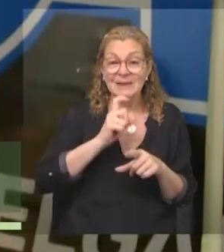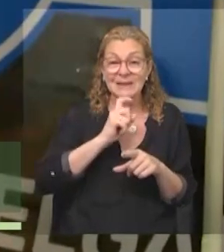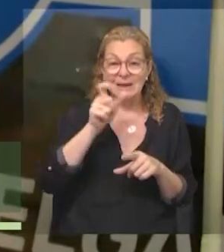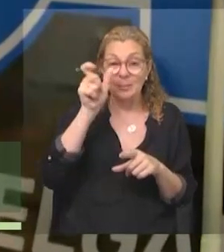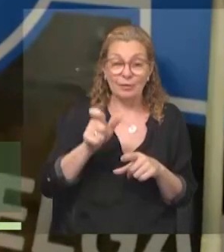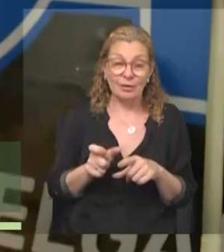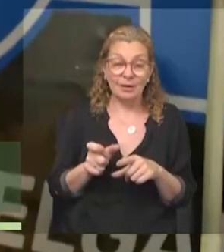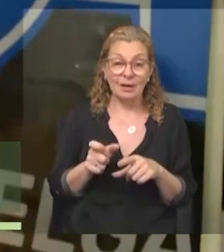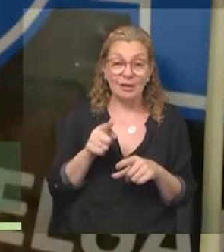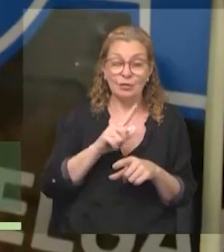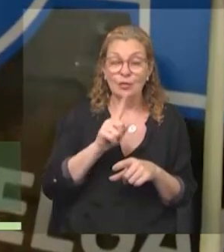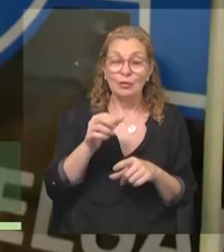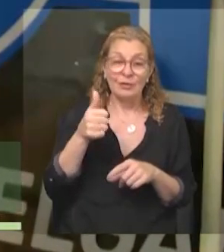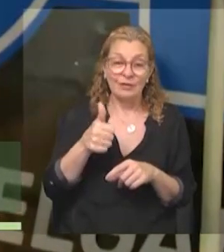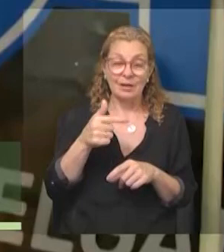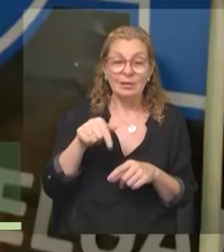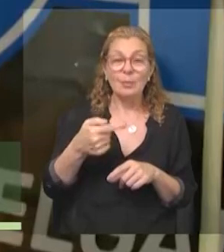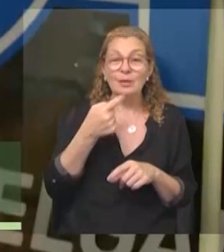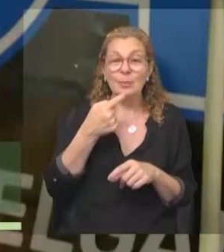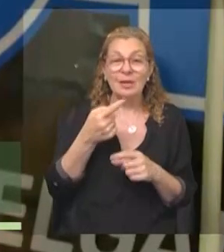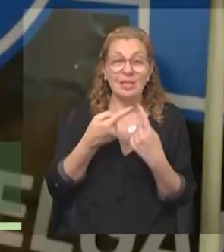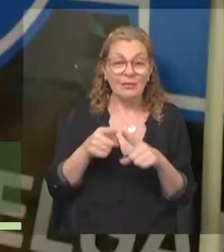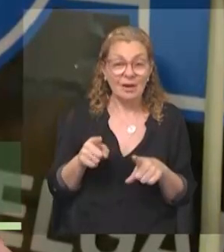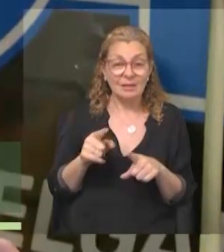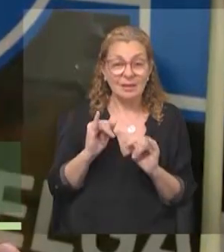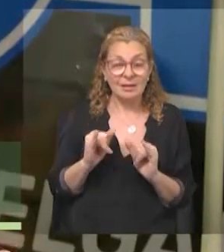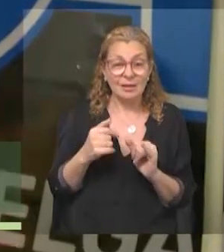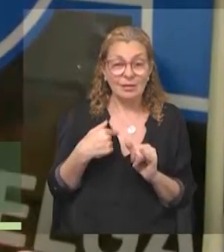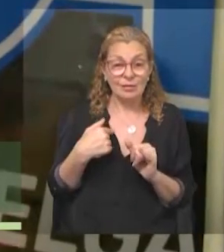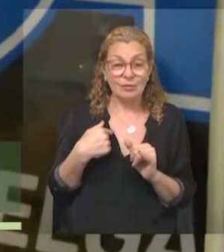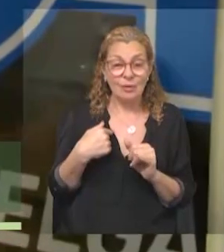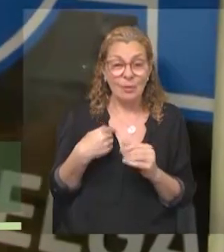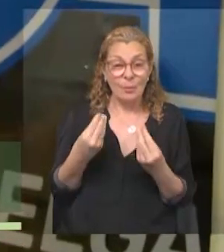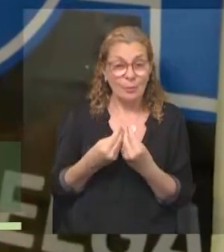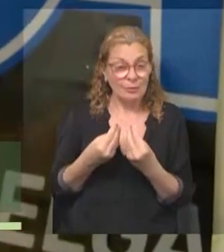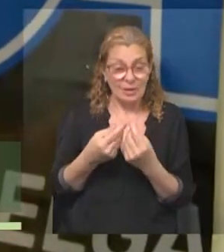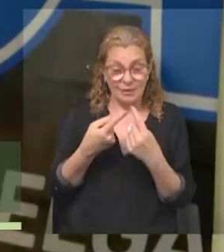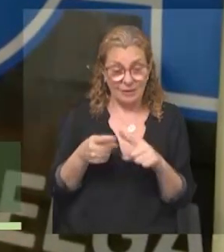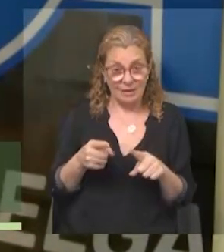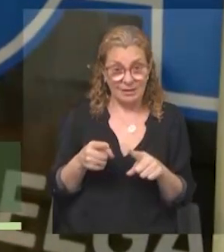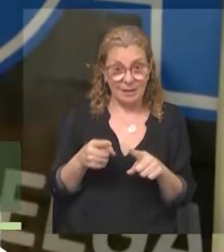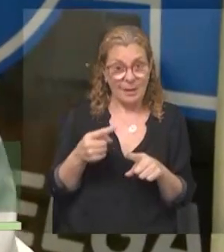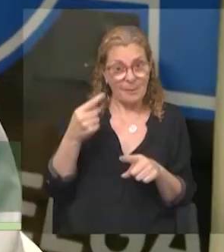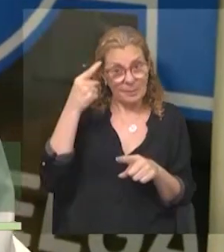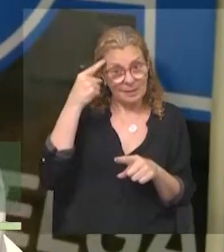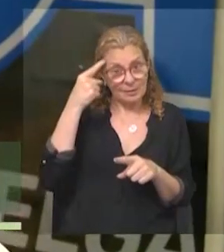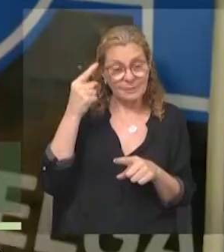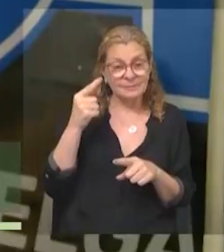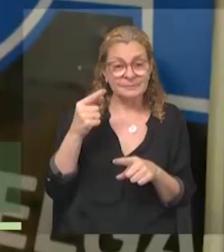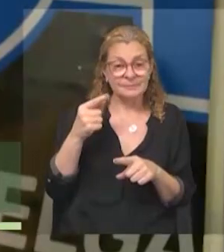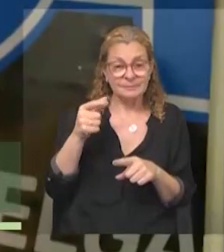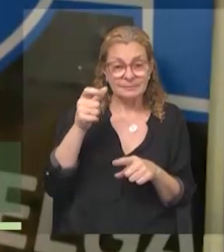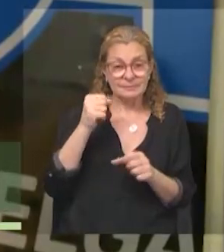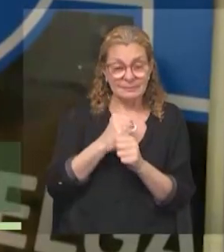gente y eso no está bien porque después se puede tener diferencia yo tengo enorme diferencias creo que que que que la